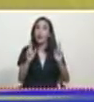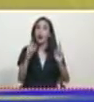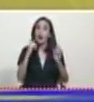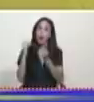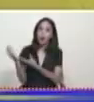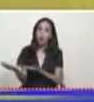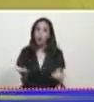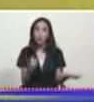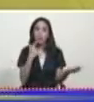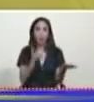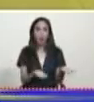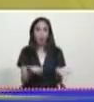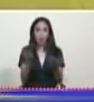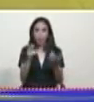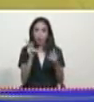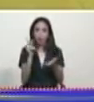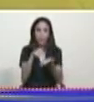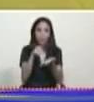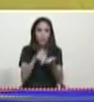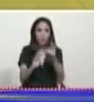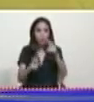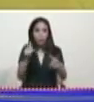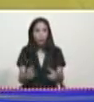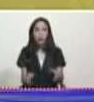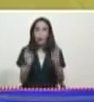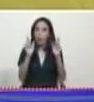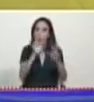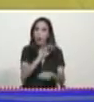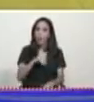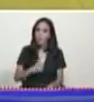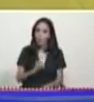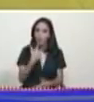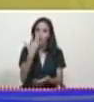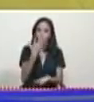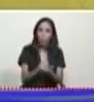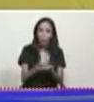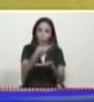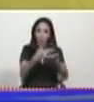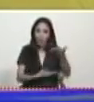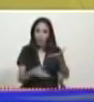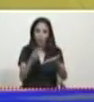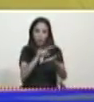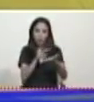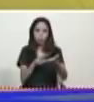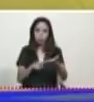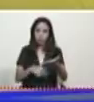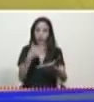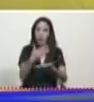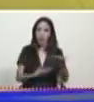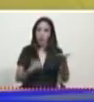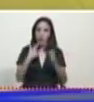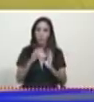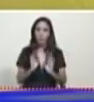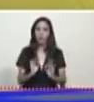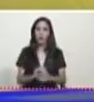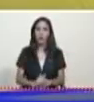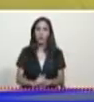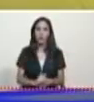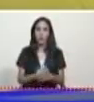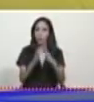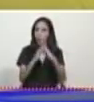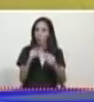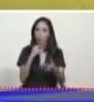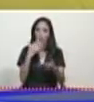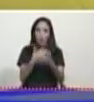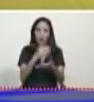lanzamiento, la estrategia Marca País, tengan acceso directo a este material, ¿sí?, por todas las vías